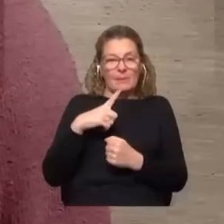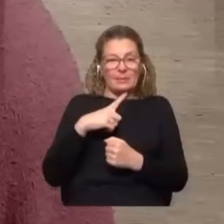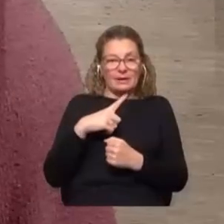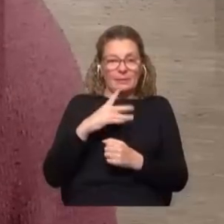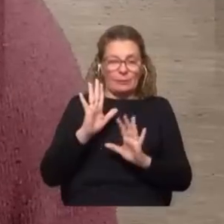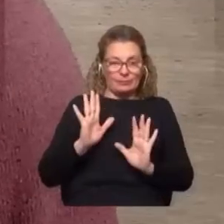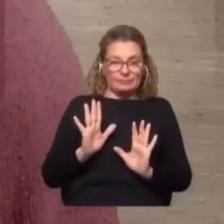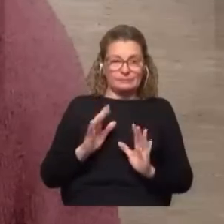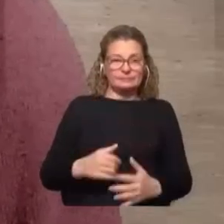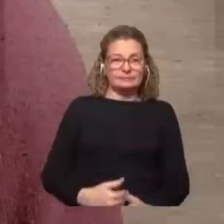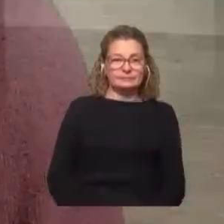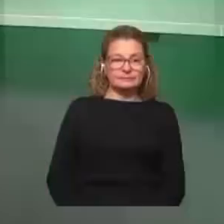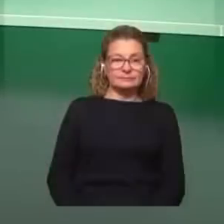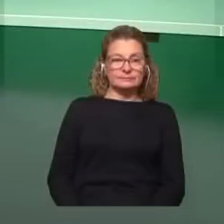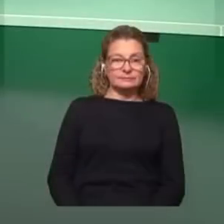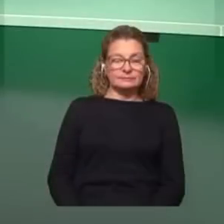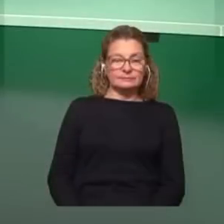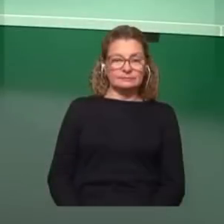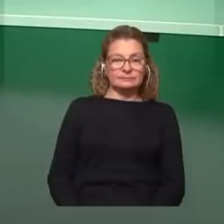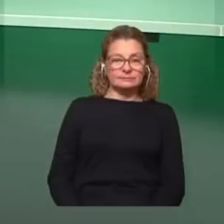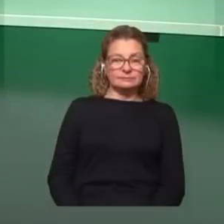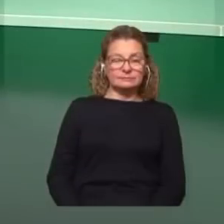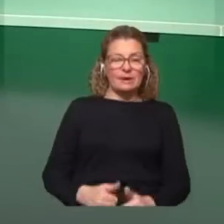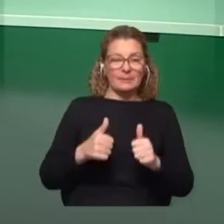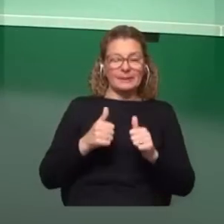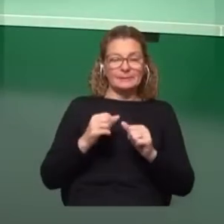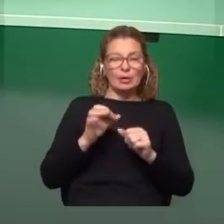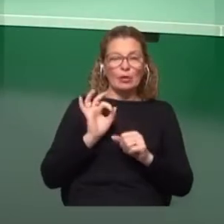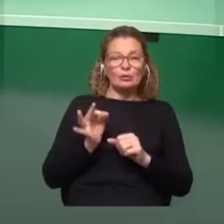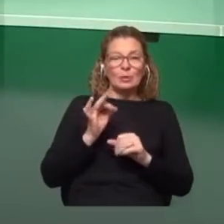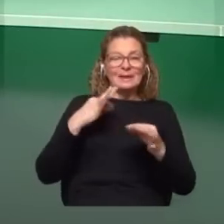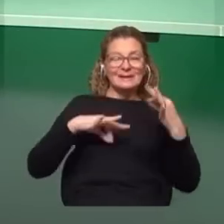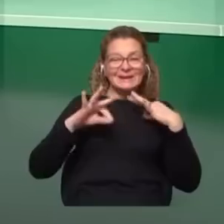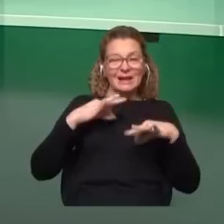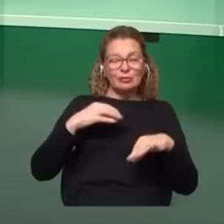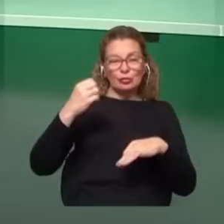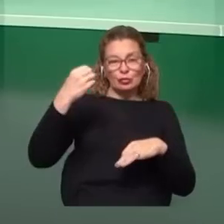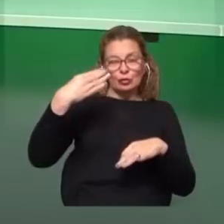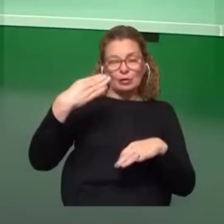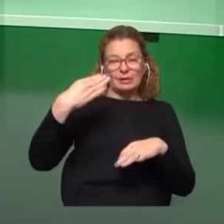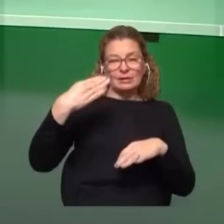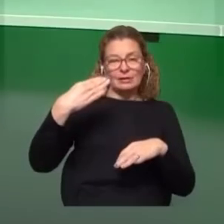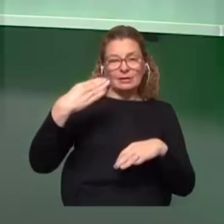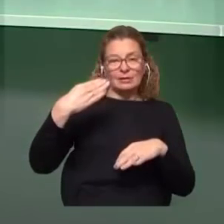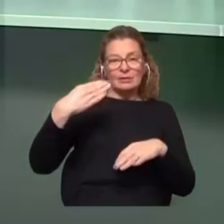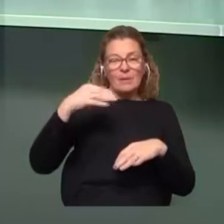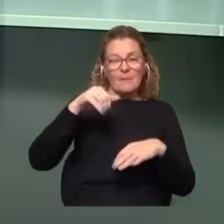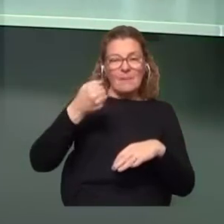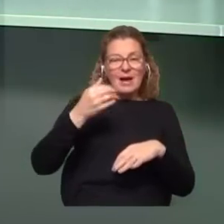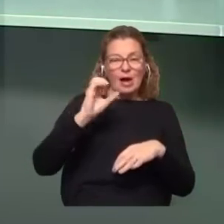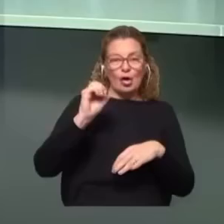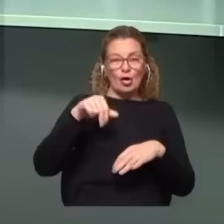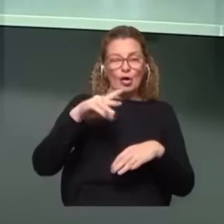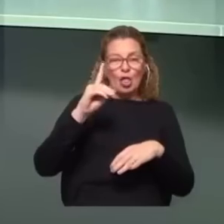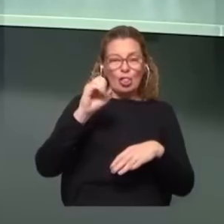se cumpla bien y en octubre el teatro Solís será sede de macondo una